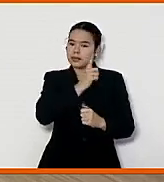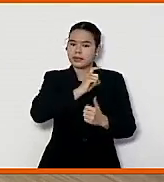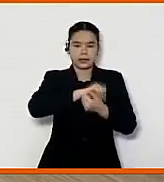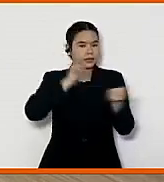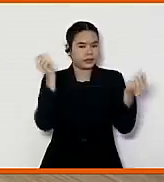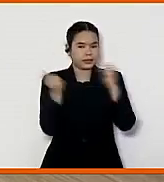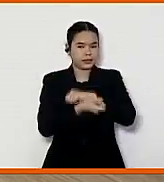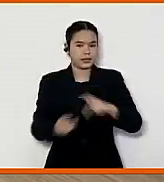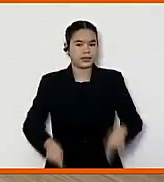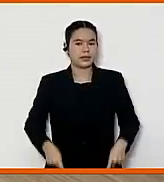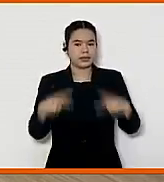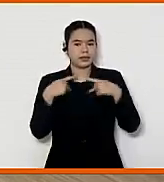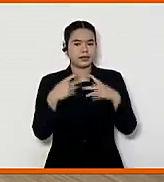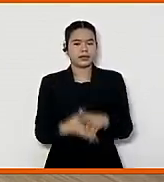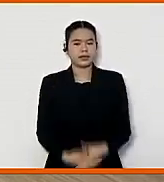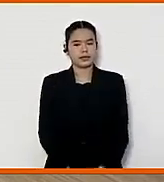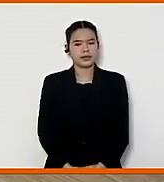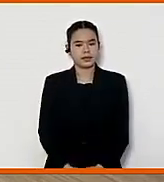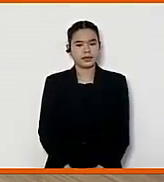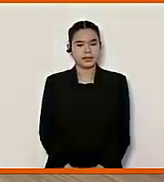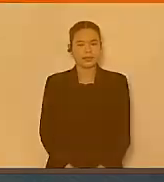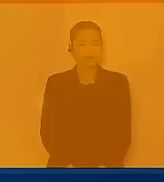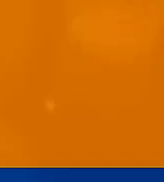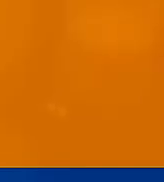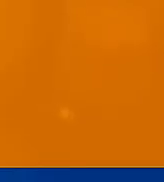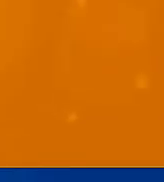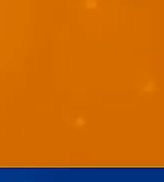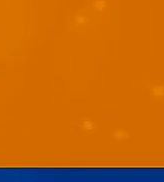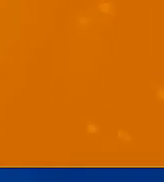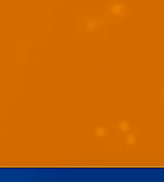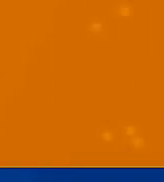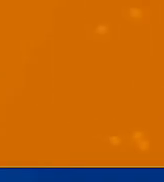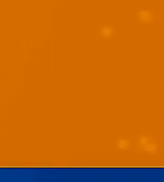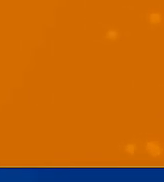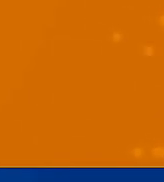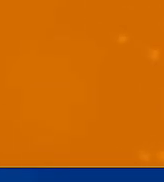Loto te cambia la vida. Juega creyendo.